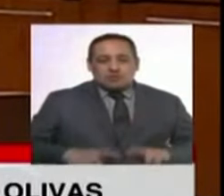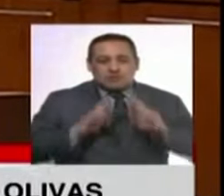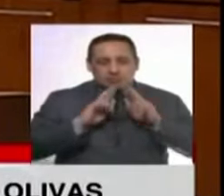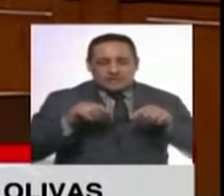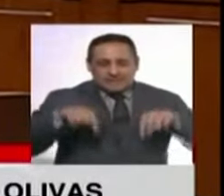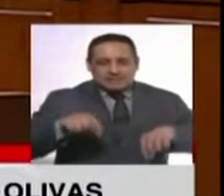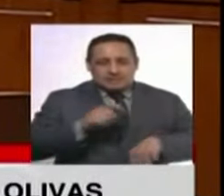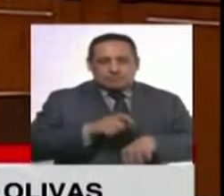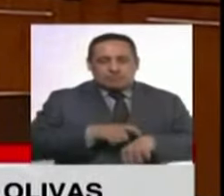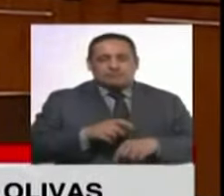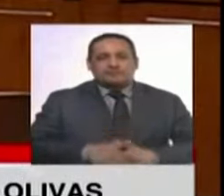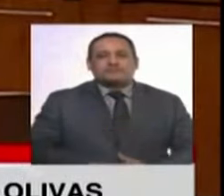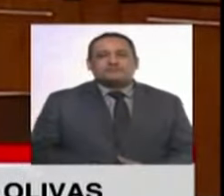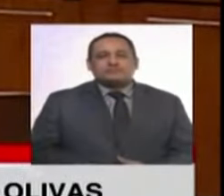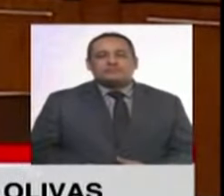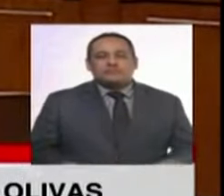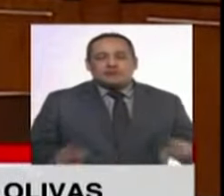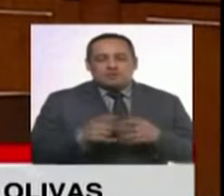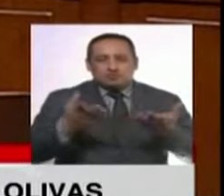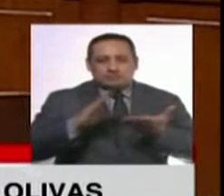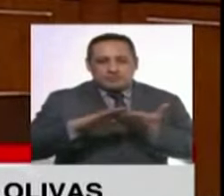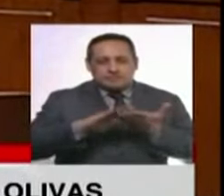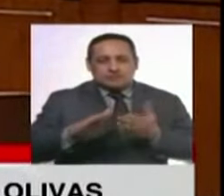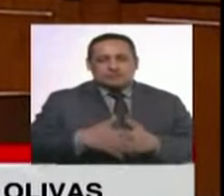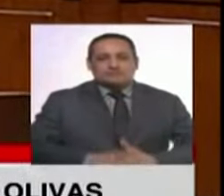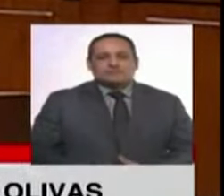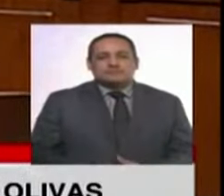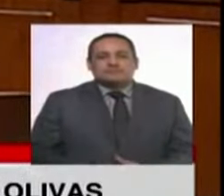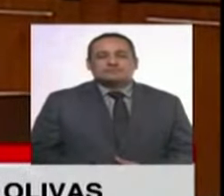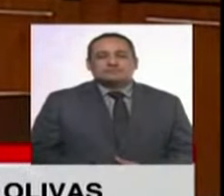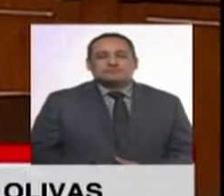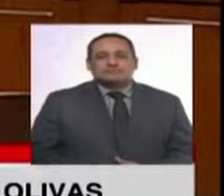saber en este momento con su permiso